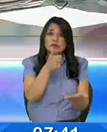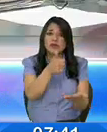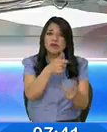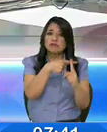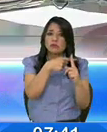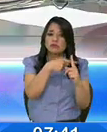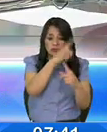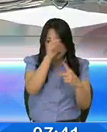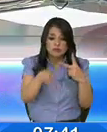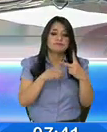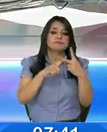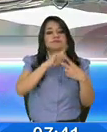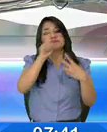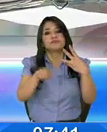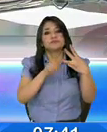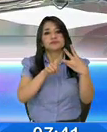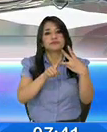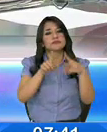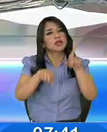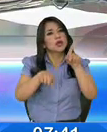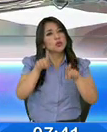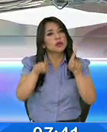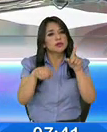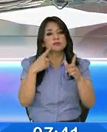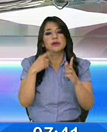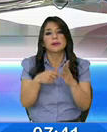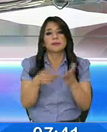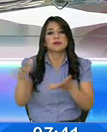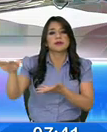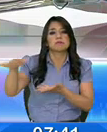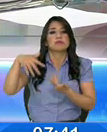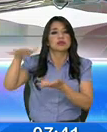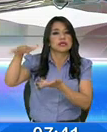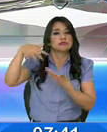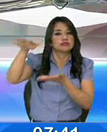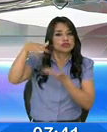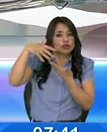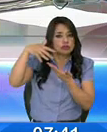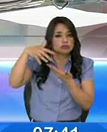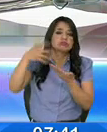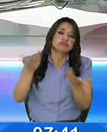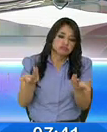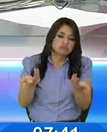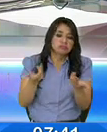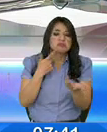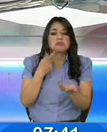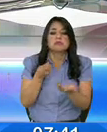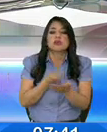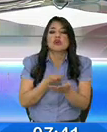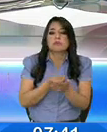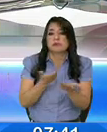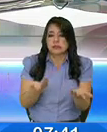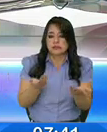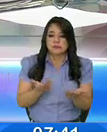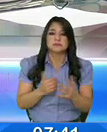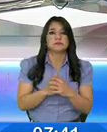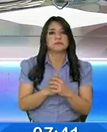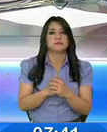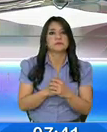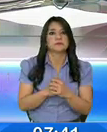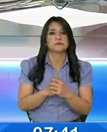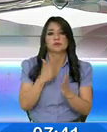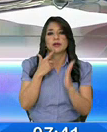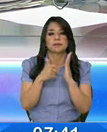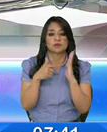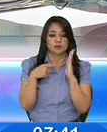disminución para ciertos elementos de importación especialmente igual bienes de capital en en